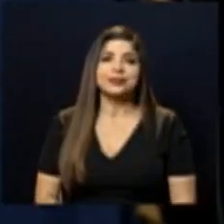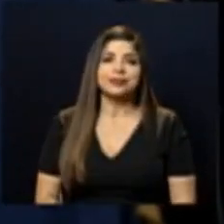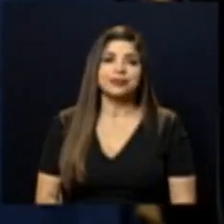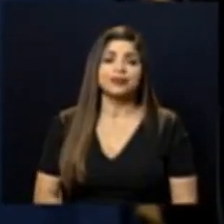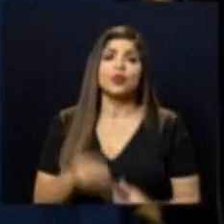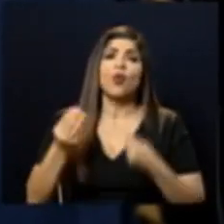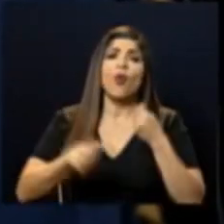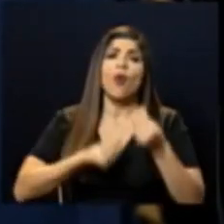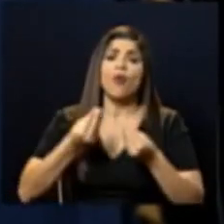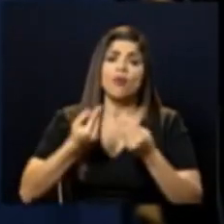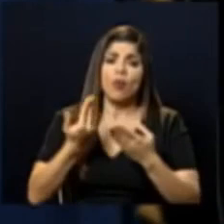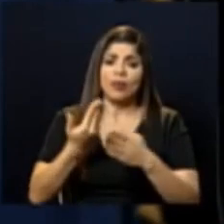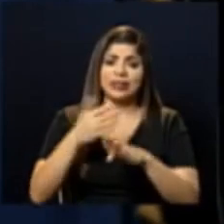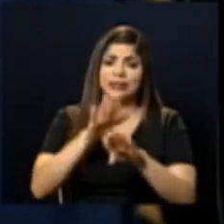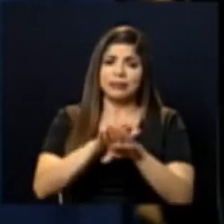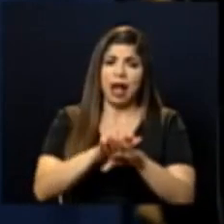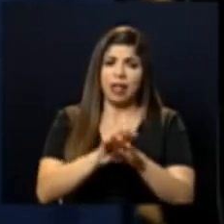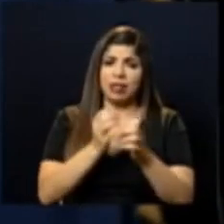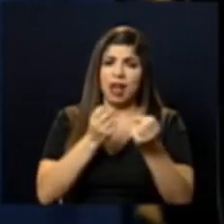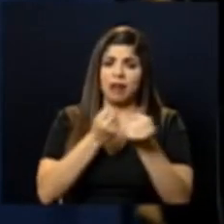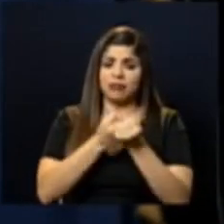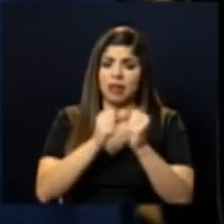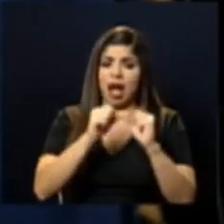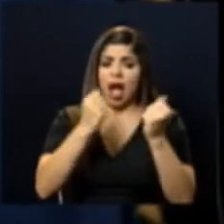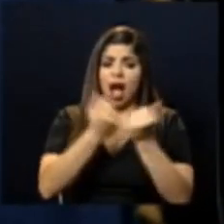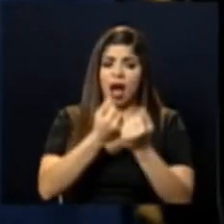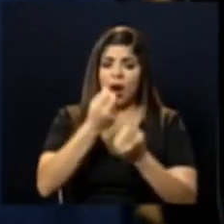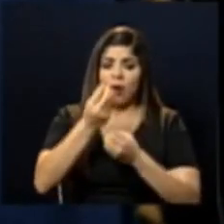Para respaldar al sector productivo,